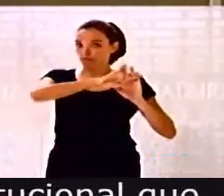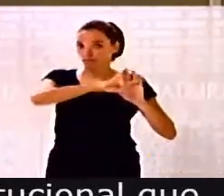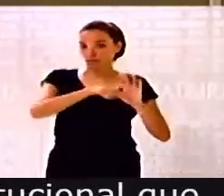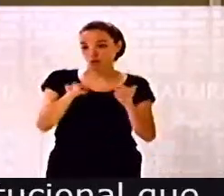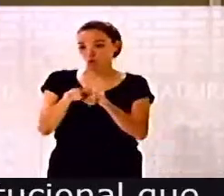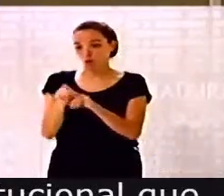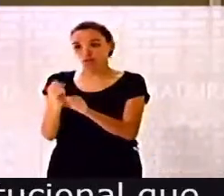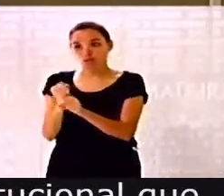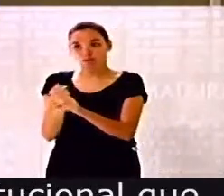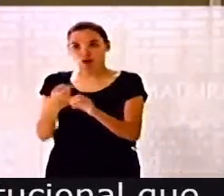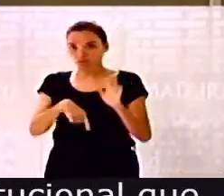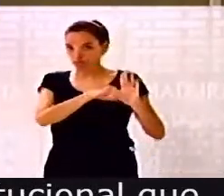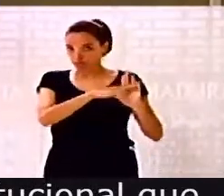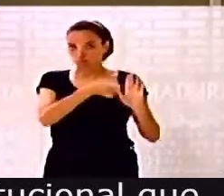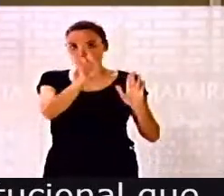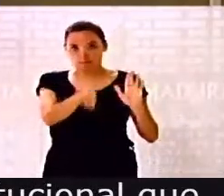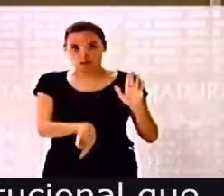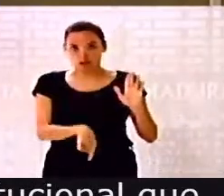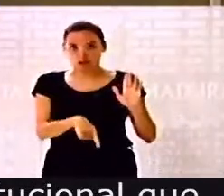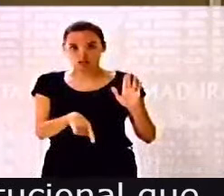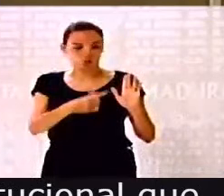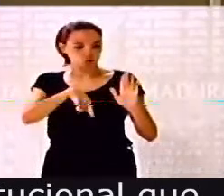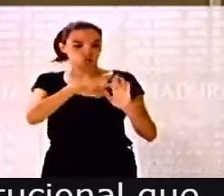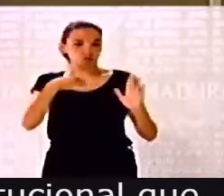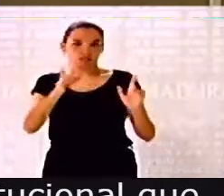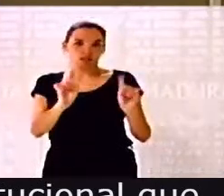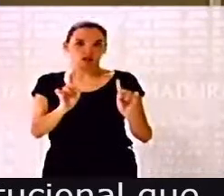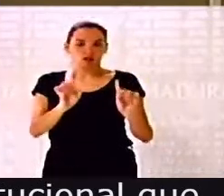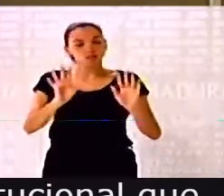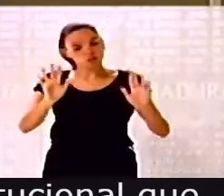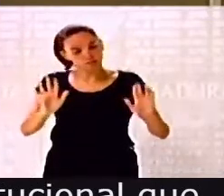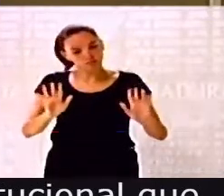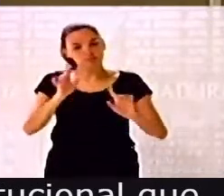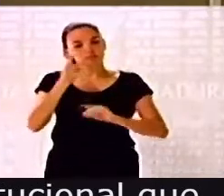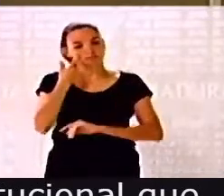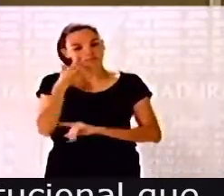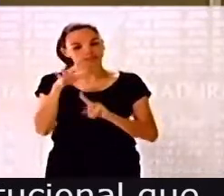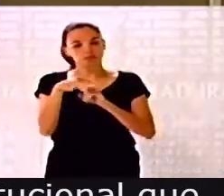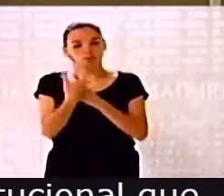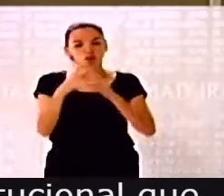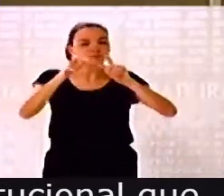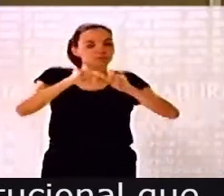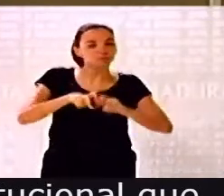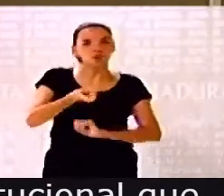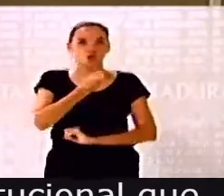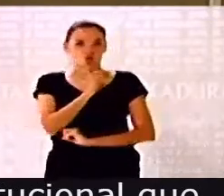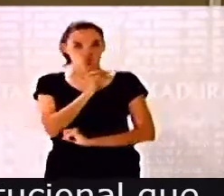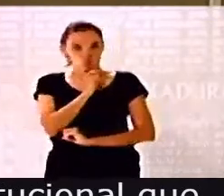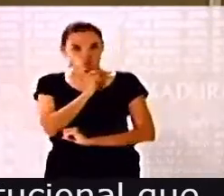trabajo. Por lo tanto, vamos a ver cómo están las incidencias, vamos a ver